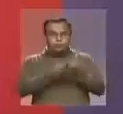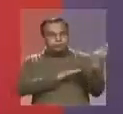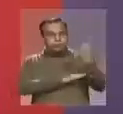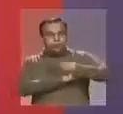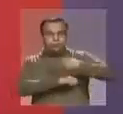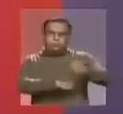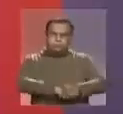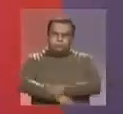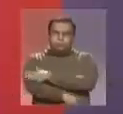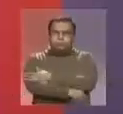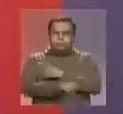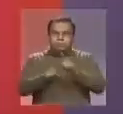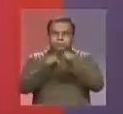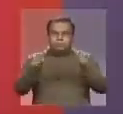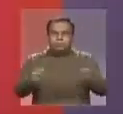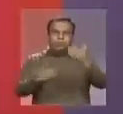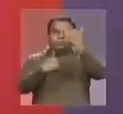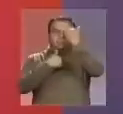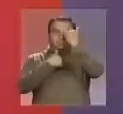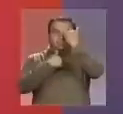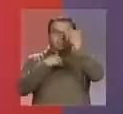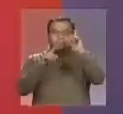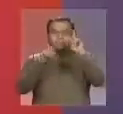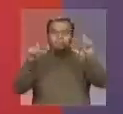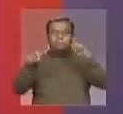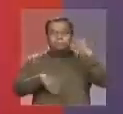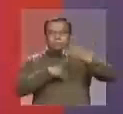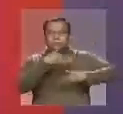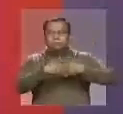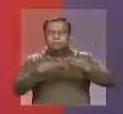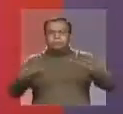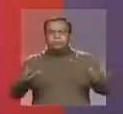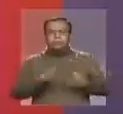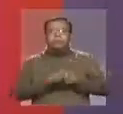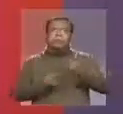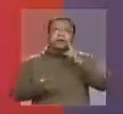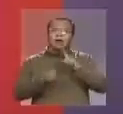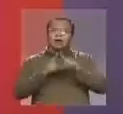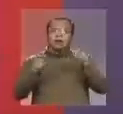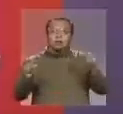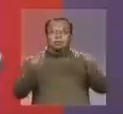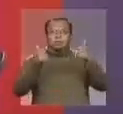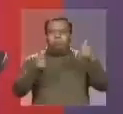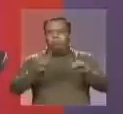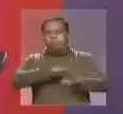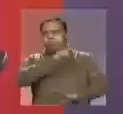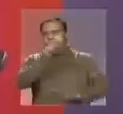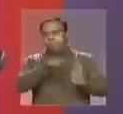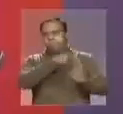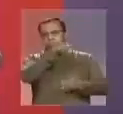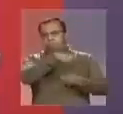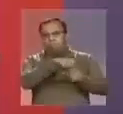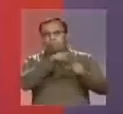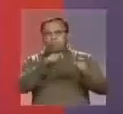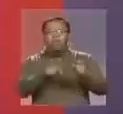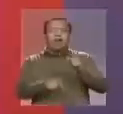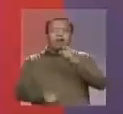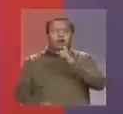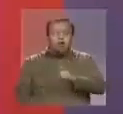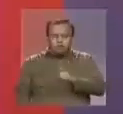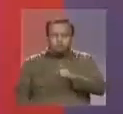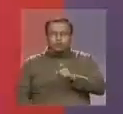de sensibilización y concientización para, digamos, abordar todo el tema de lo que es el